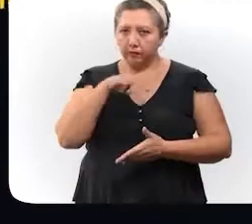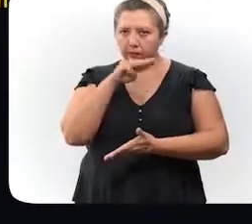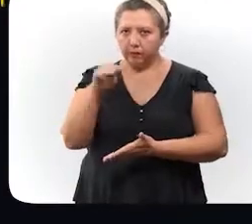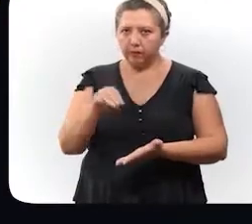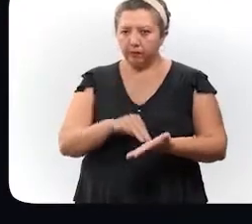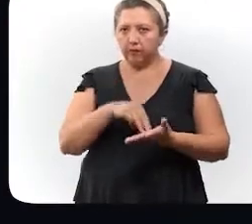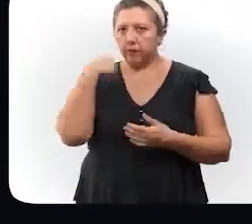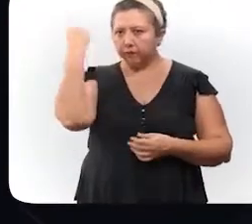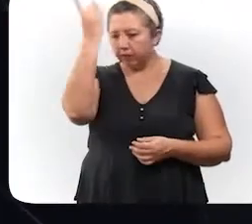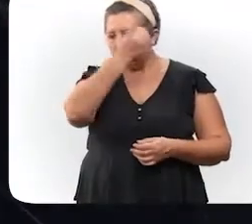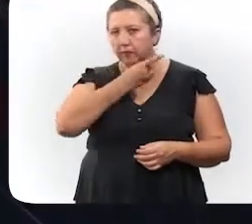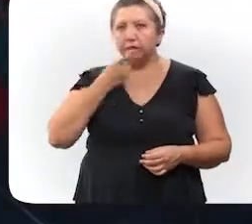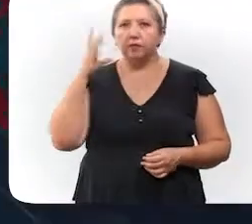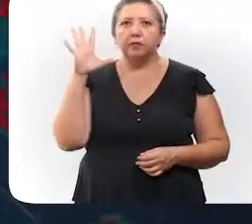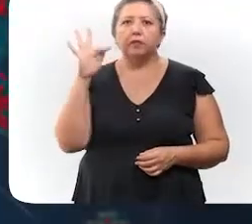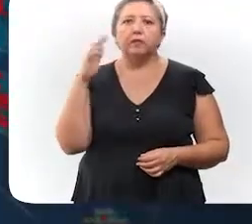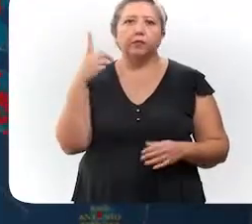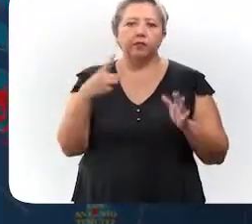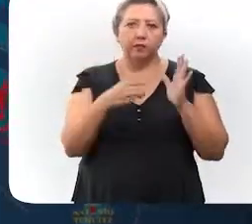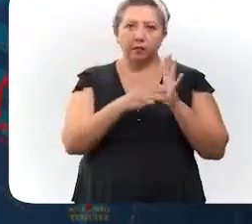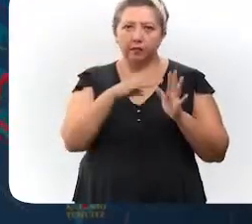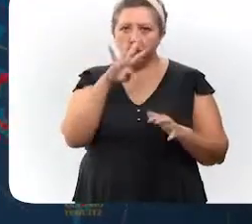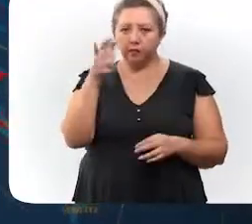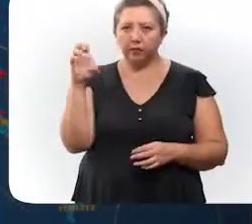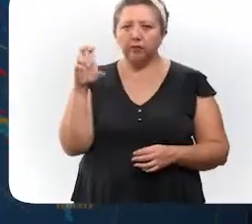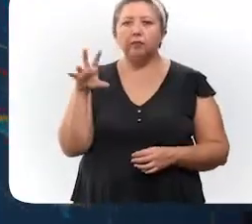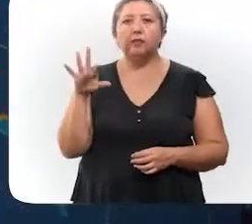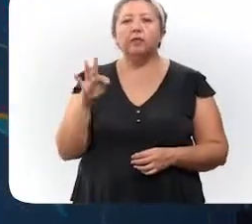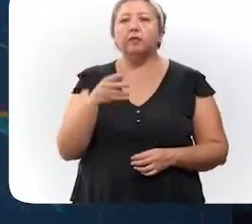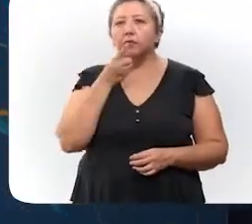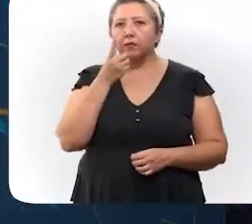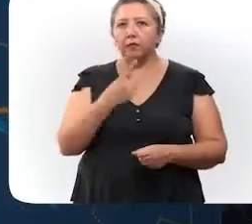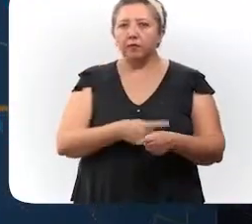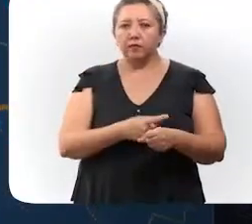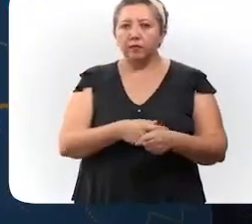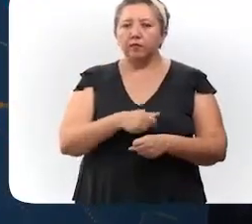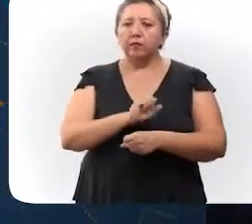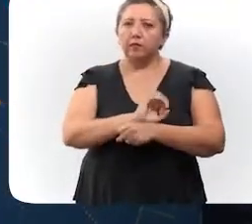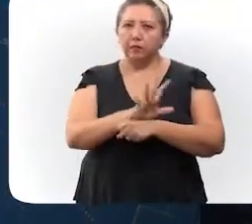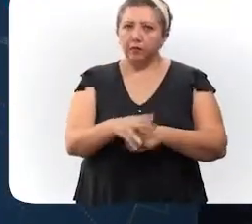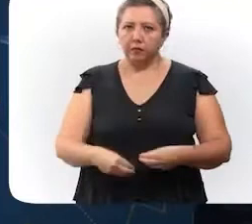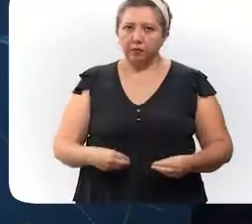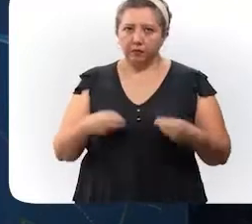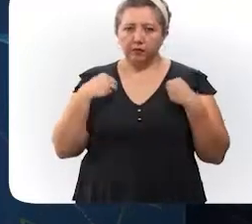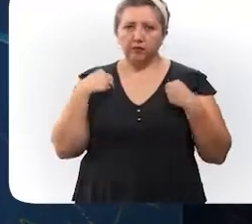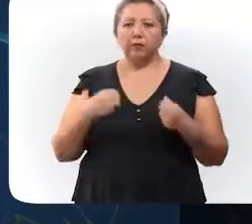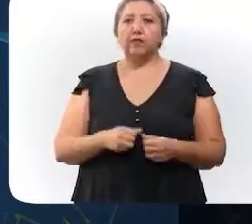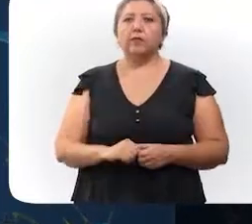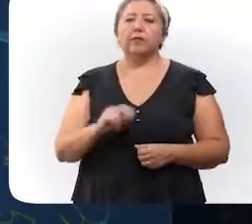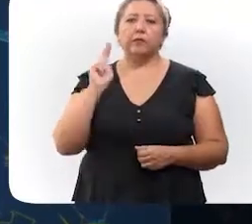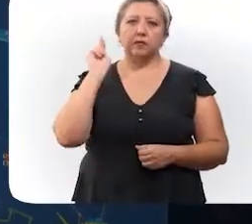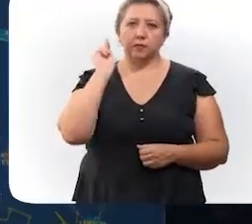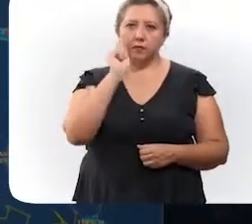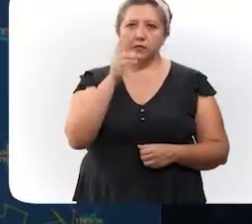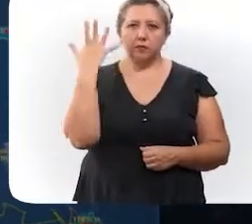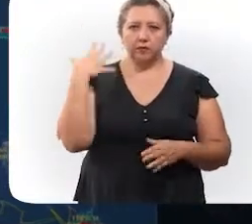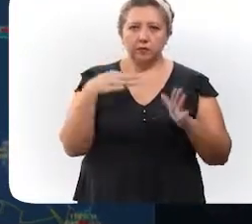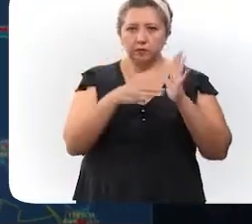Mérida, se han diagnosticado 41.434 personas contagiadas de coronavirus que viven en la zona